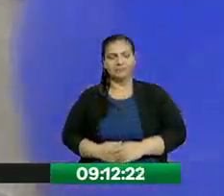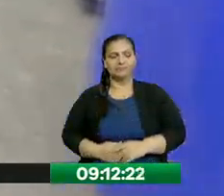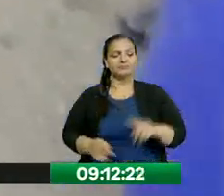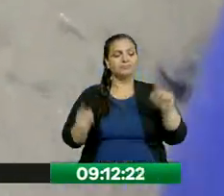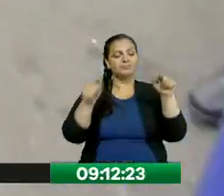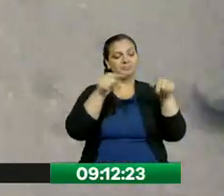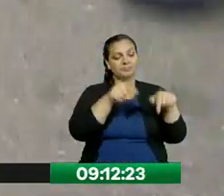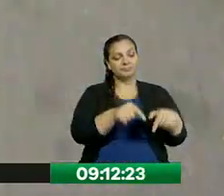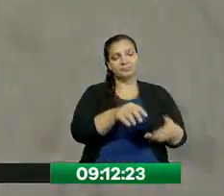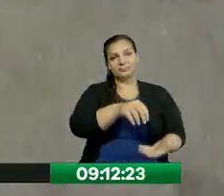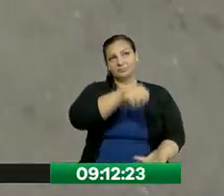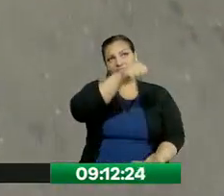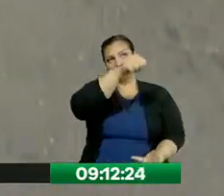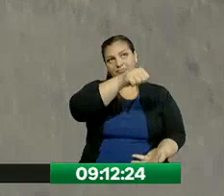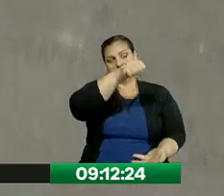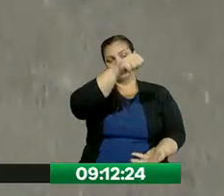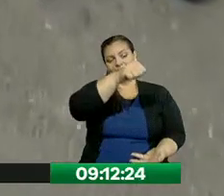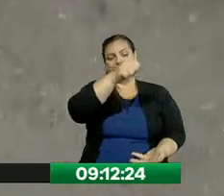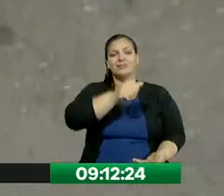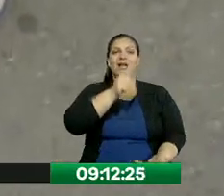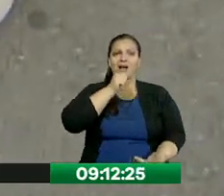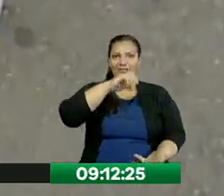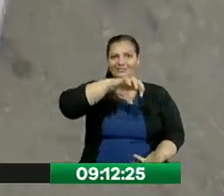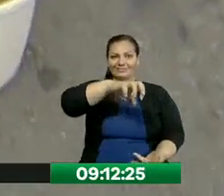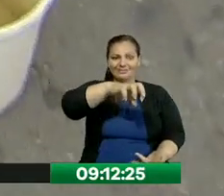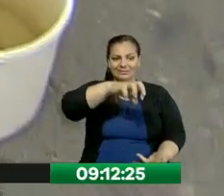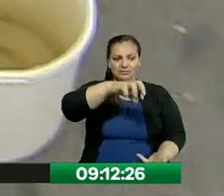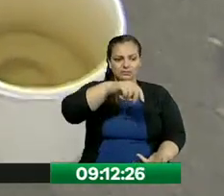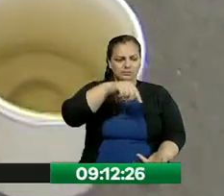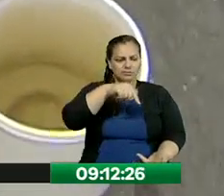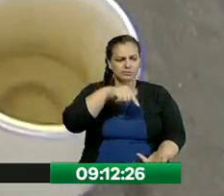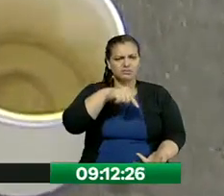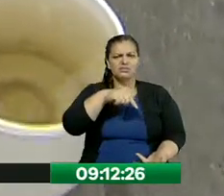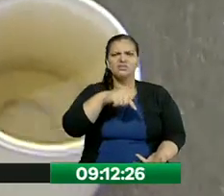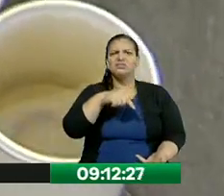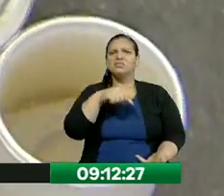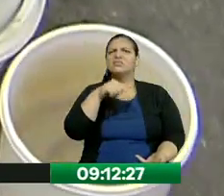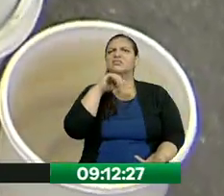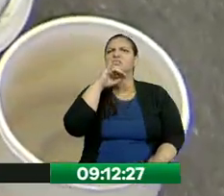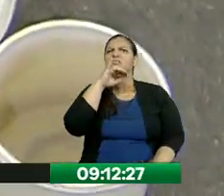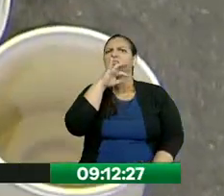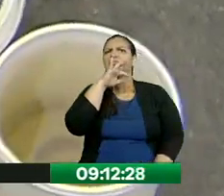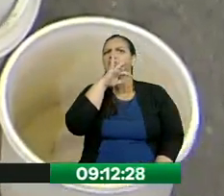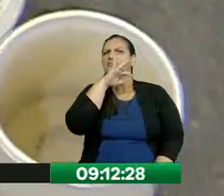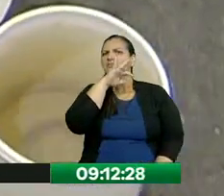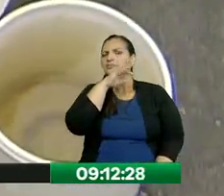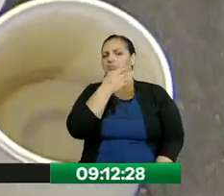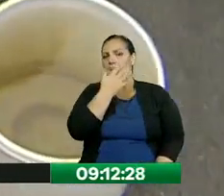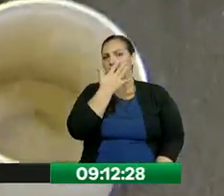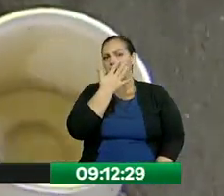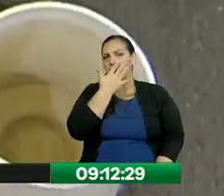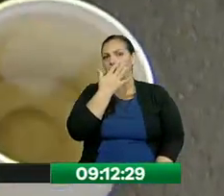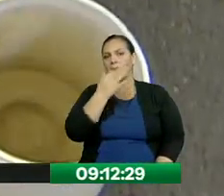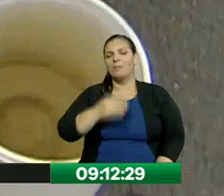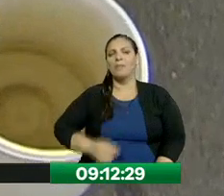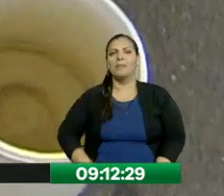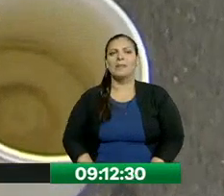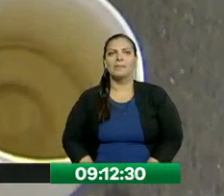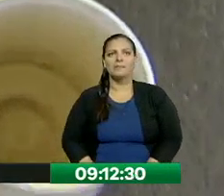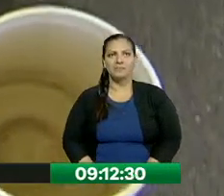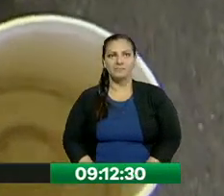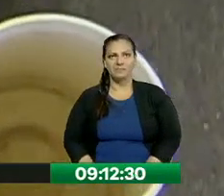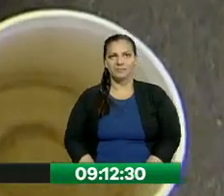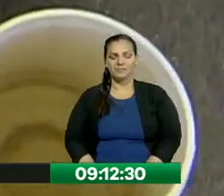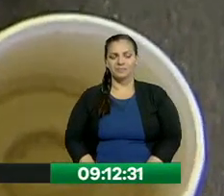tenemos los tachos que han logrado recopilar el poco líquido, pero ellos incluso se tomaron el tiempo para